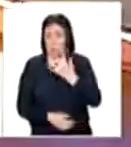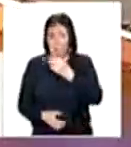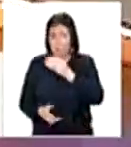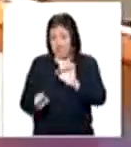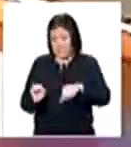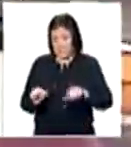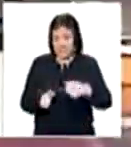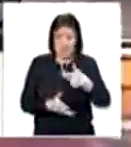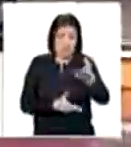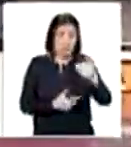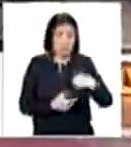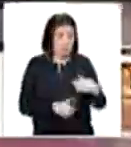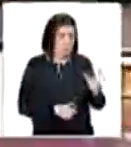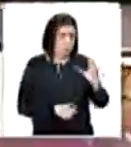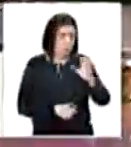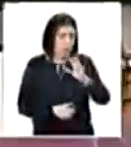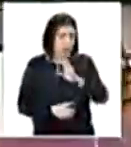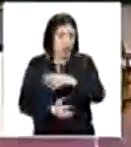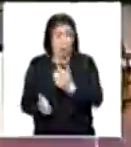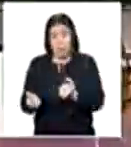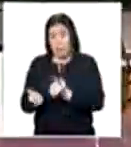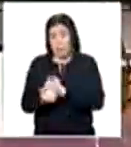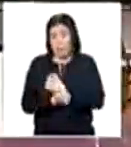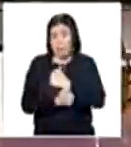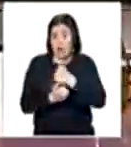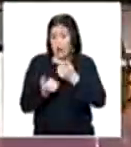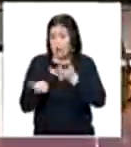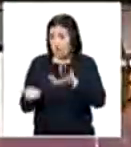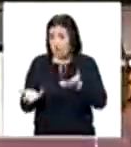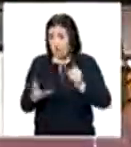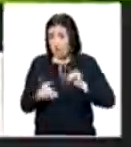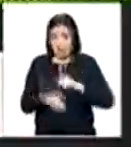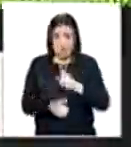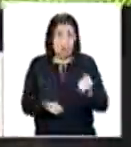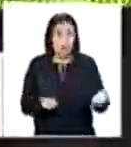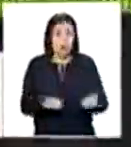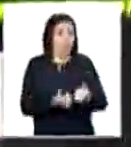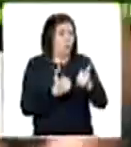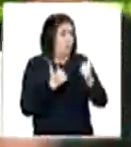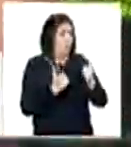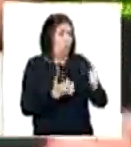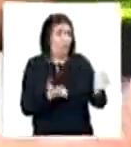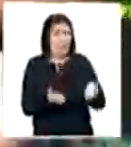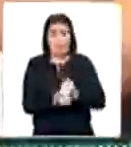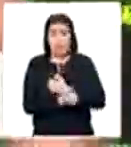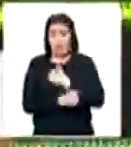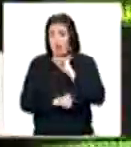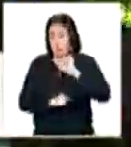¡Eso! Voy a buscar un amor que me